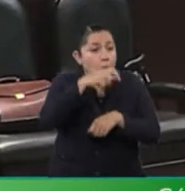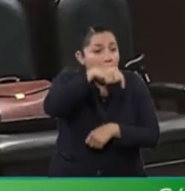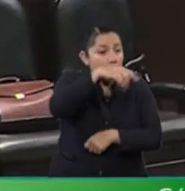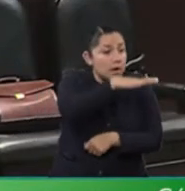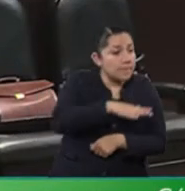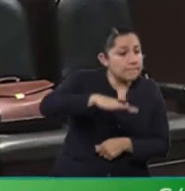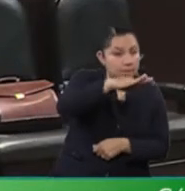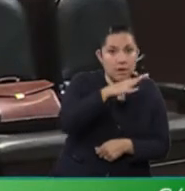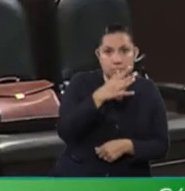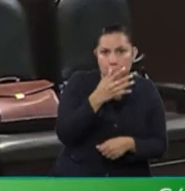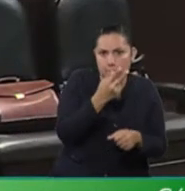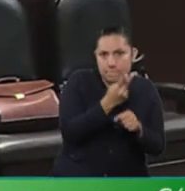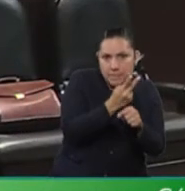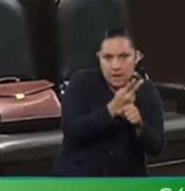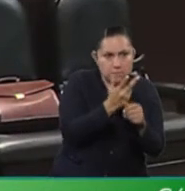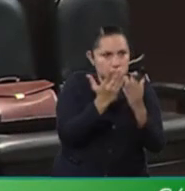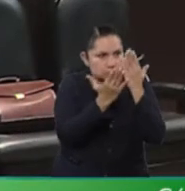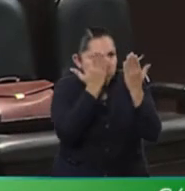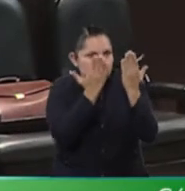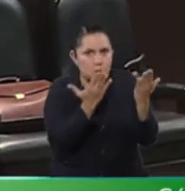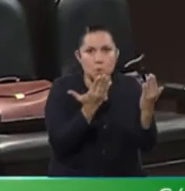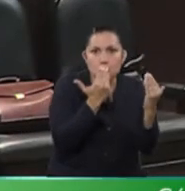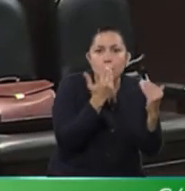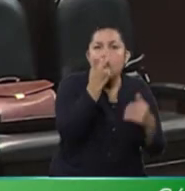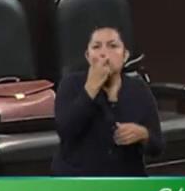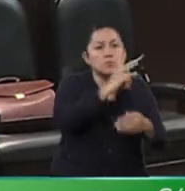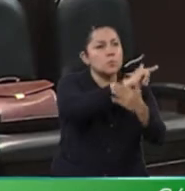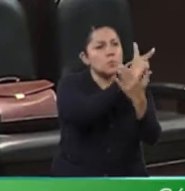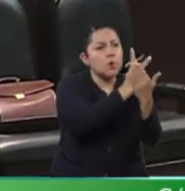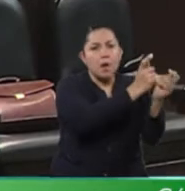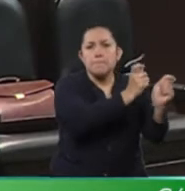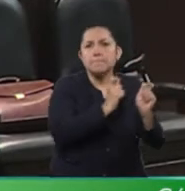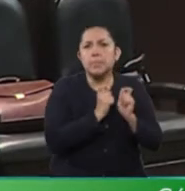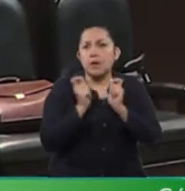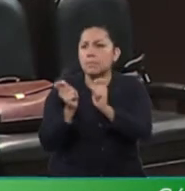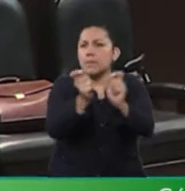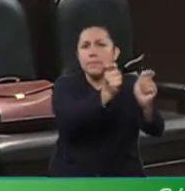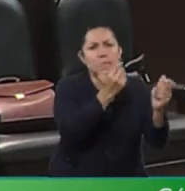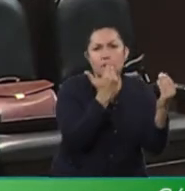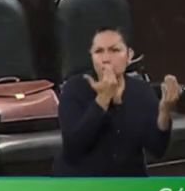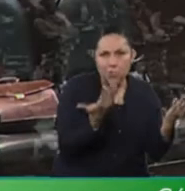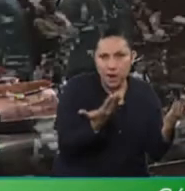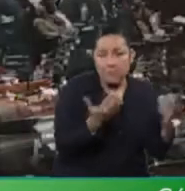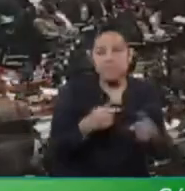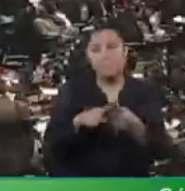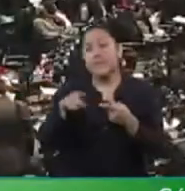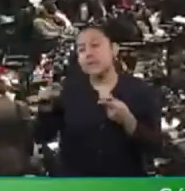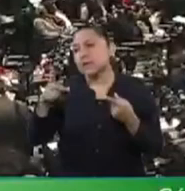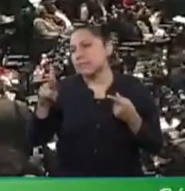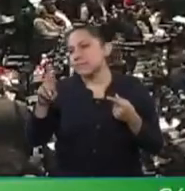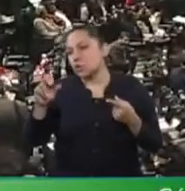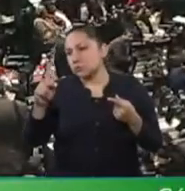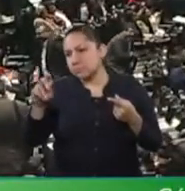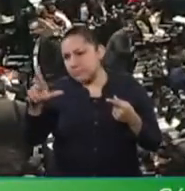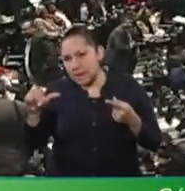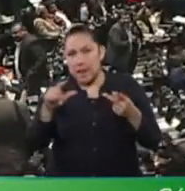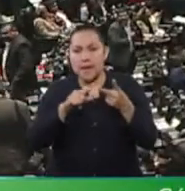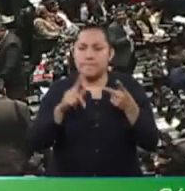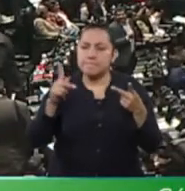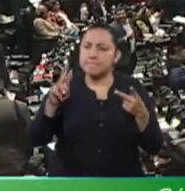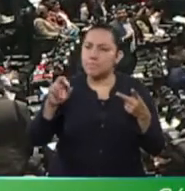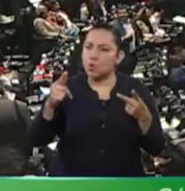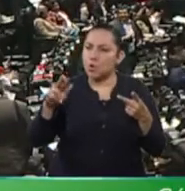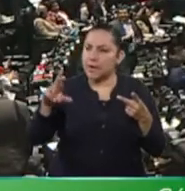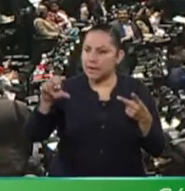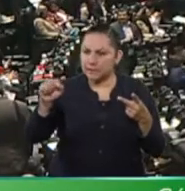llegan los programas que esto contrasta con un programa que se llama prospera o progresa que claro había corrupción había áreas de